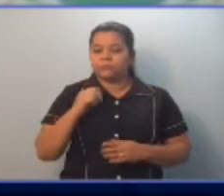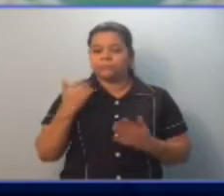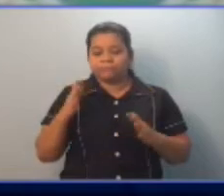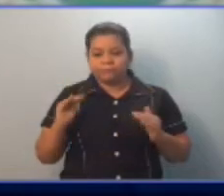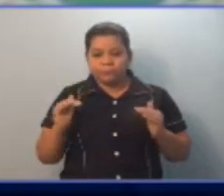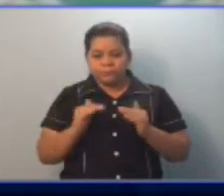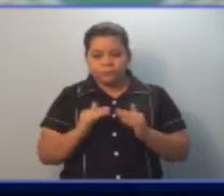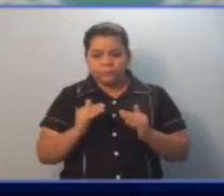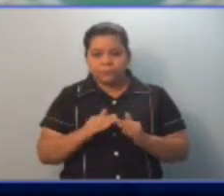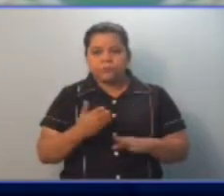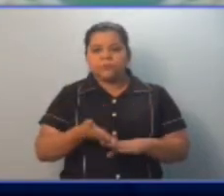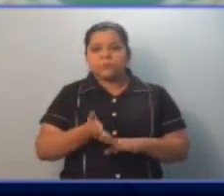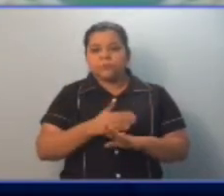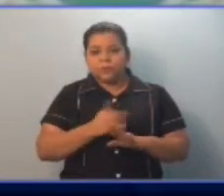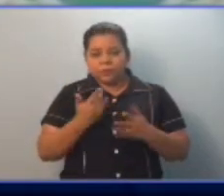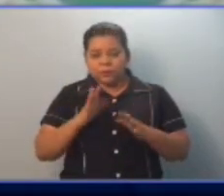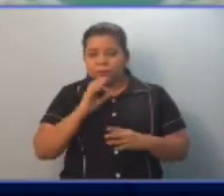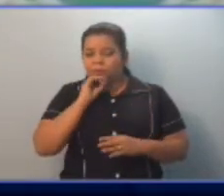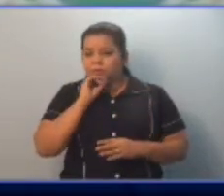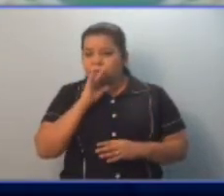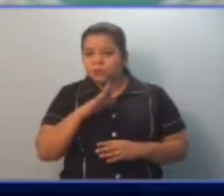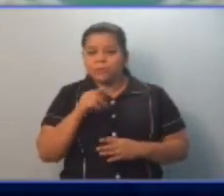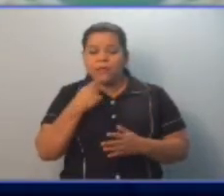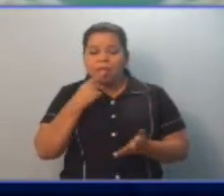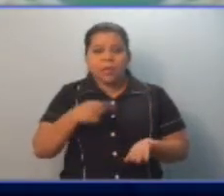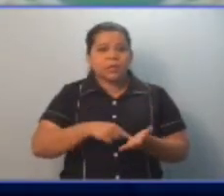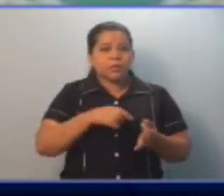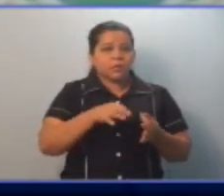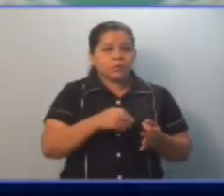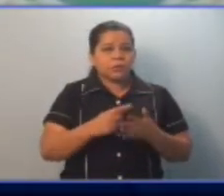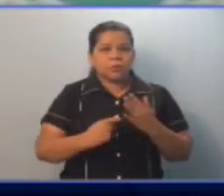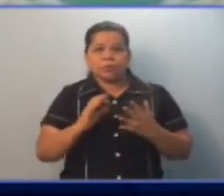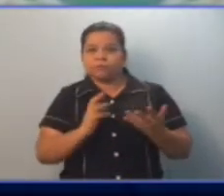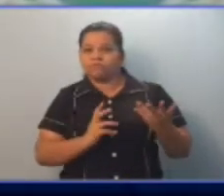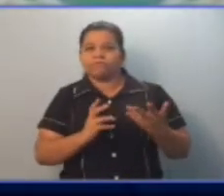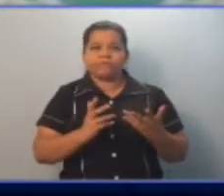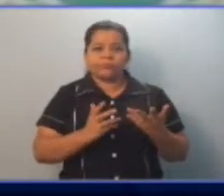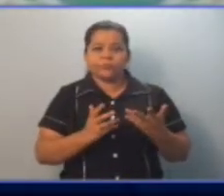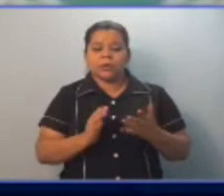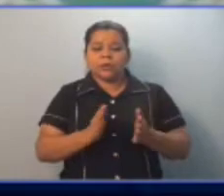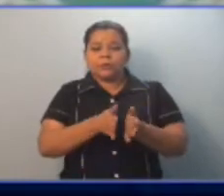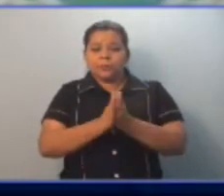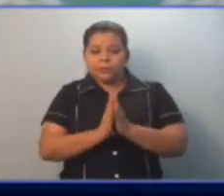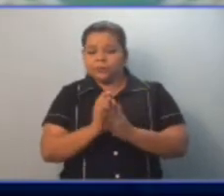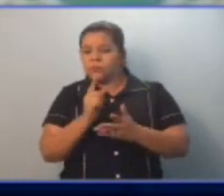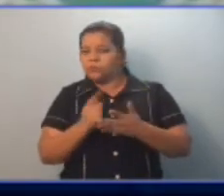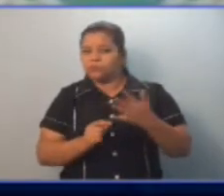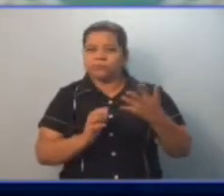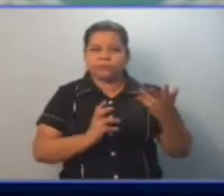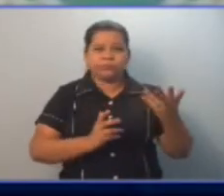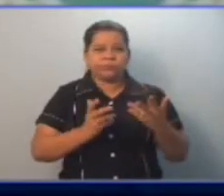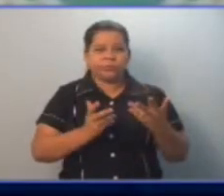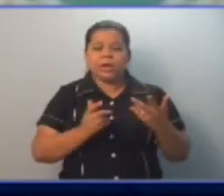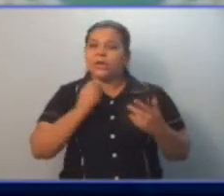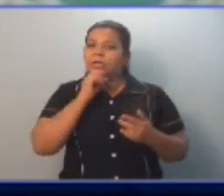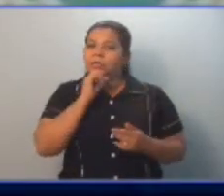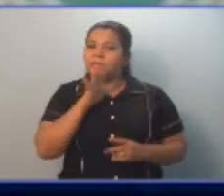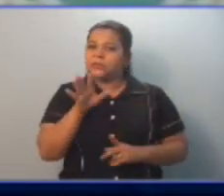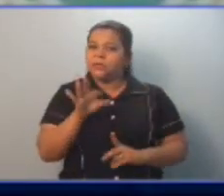Igualmente, cuando se plantea la demanda de inconstitucionalidad o la petición de inconstitucionalidad contra su